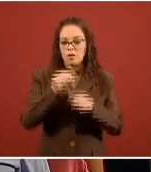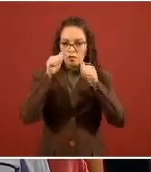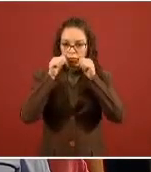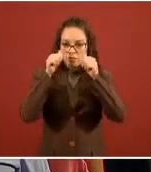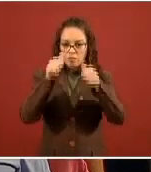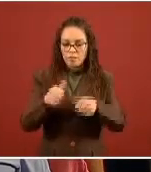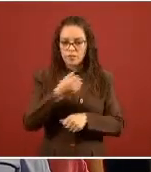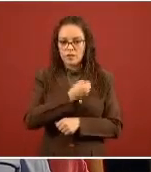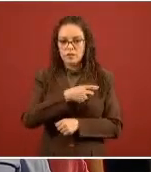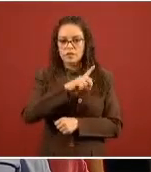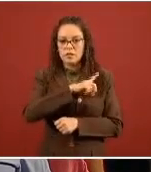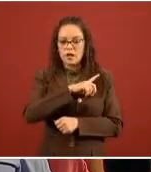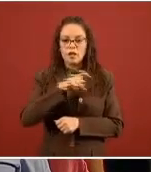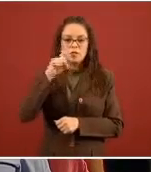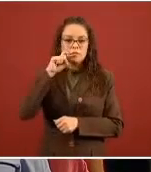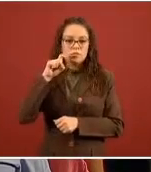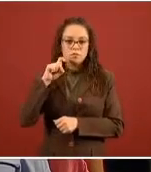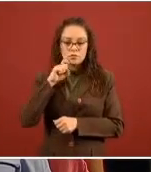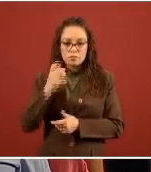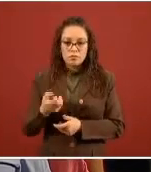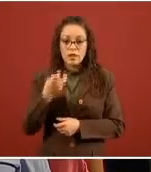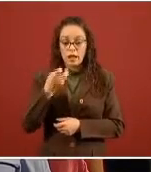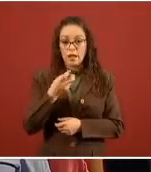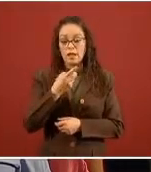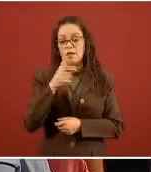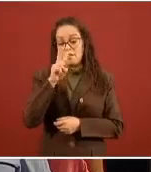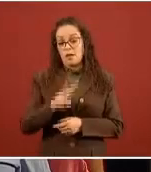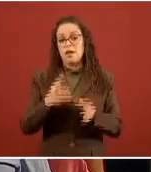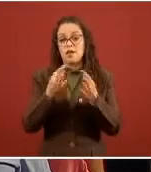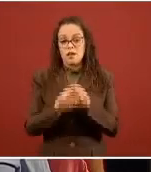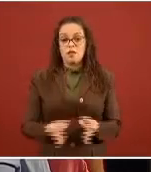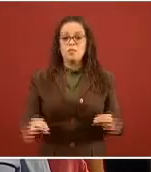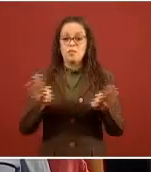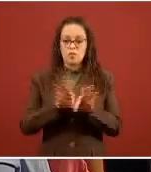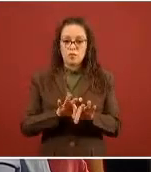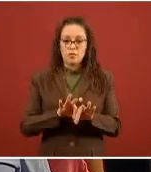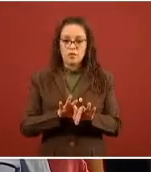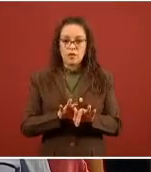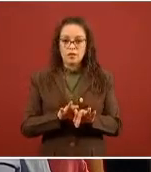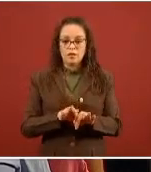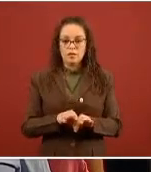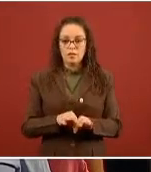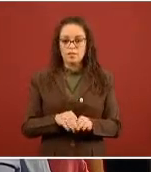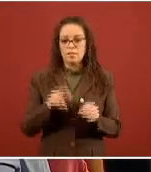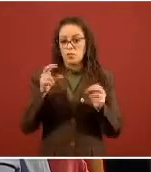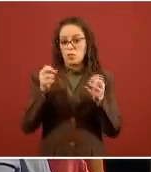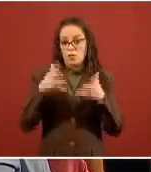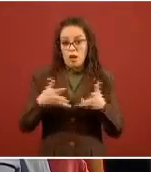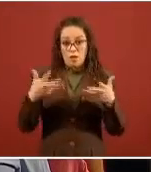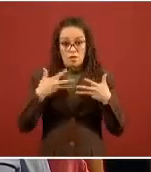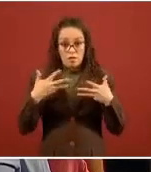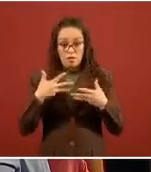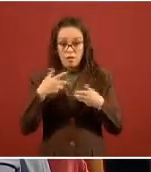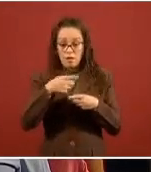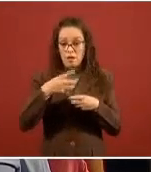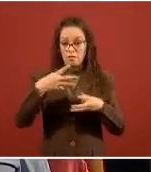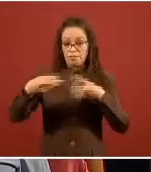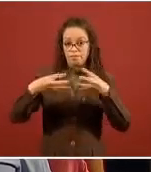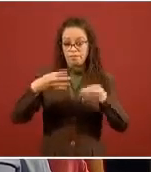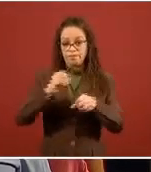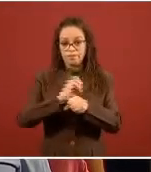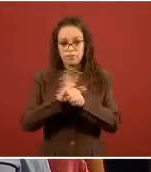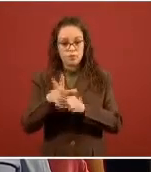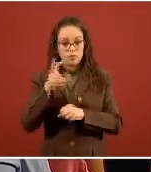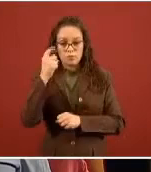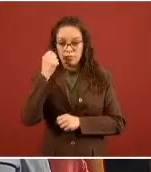y cómo estos deben mantenerse como servicios esenciales aún ante la epidemia del coronavirus. Y